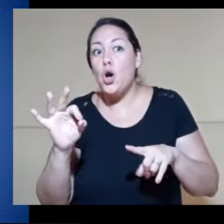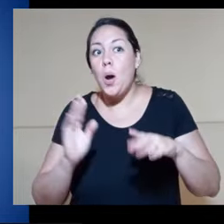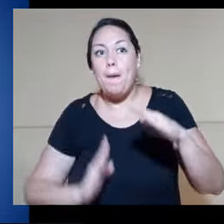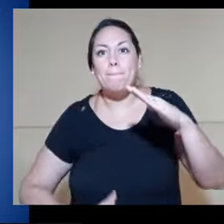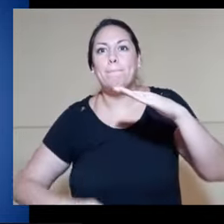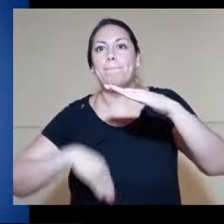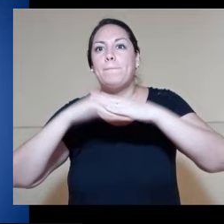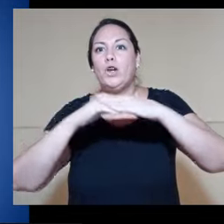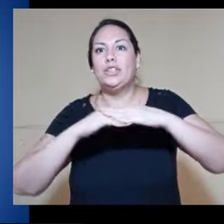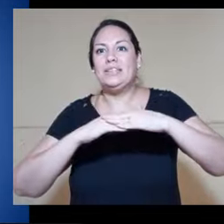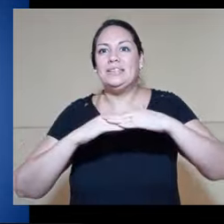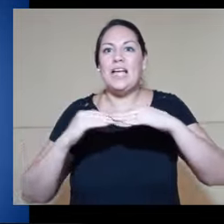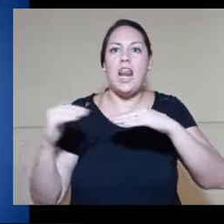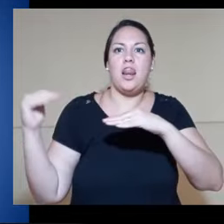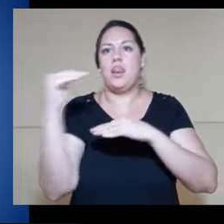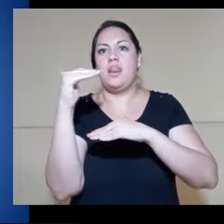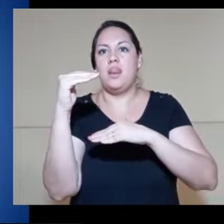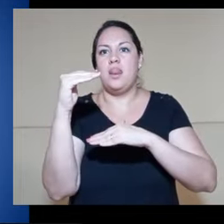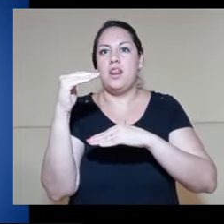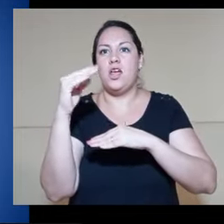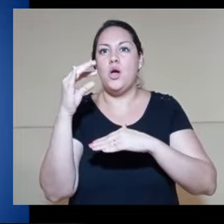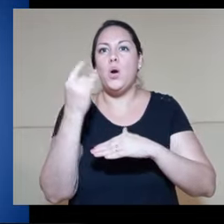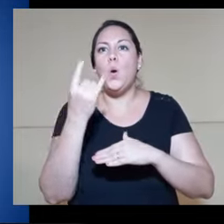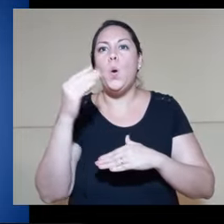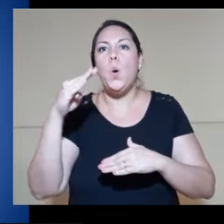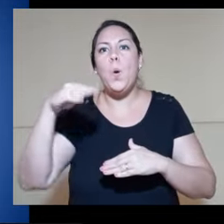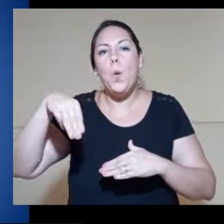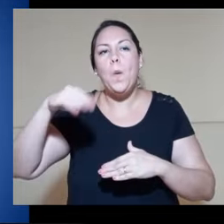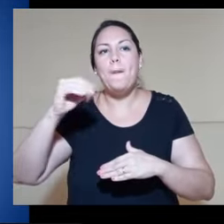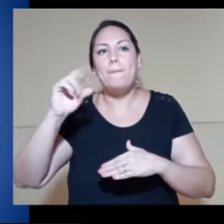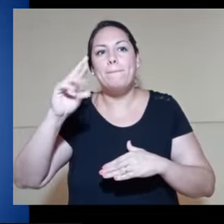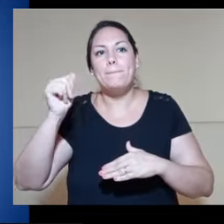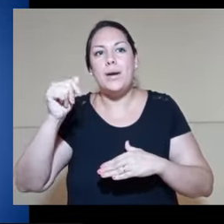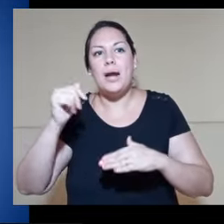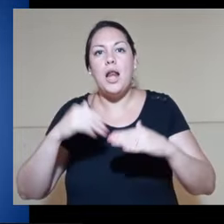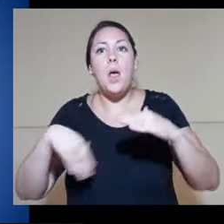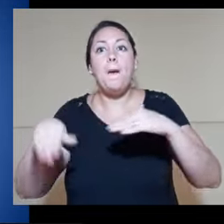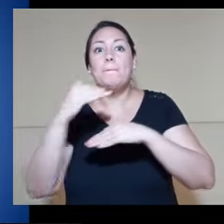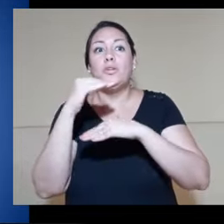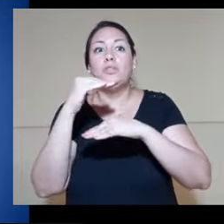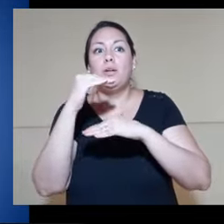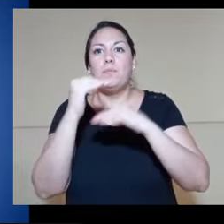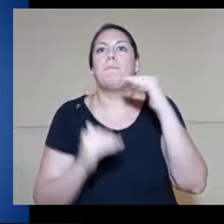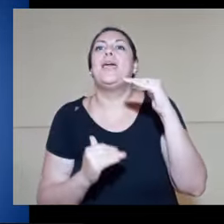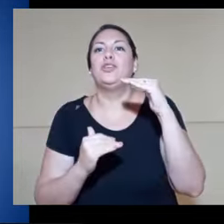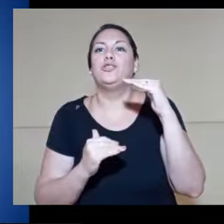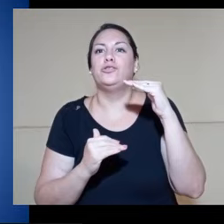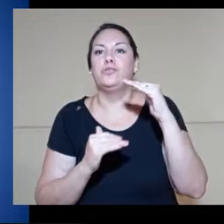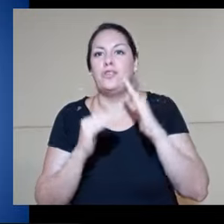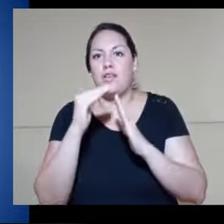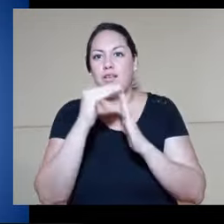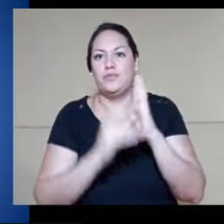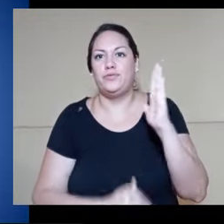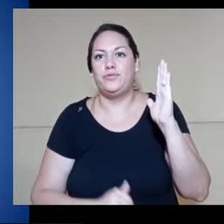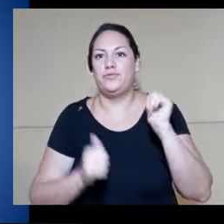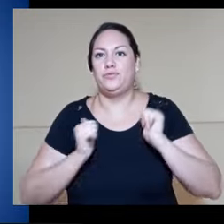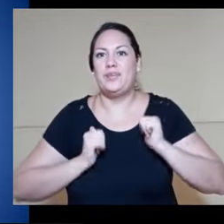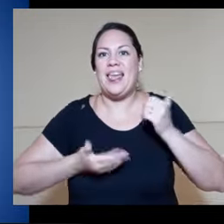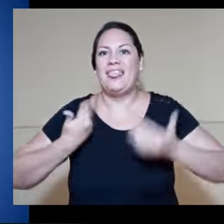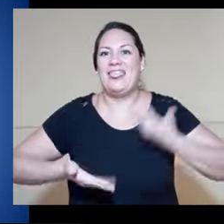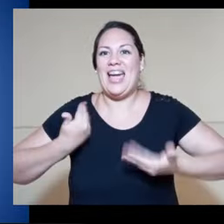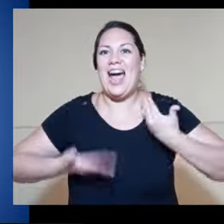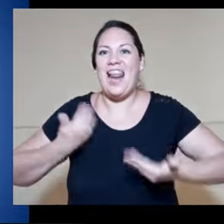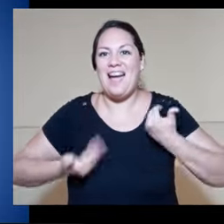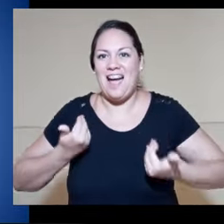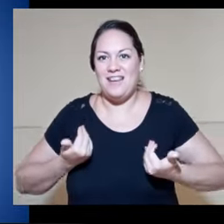se excitó, llegó acá el potencial umbral, pasa potencial de acción, ley del todo nada, que si pasa el potencial umbral se